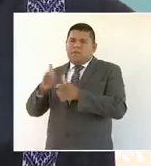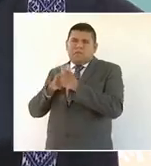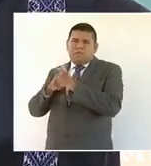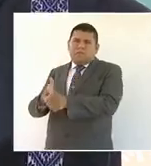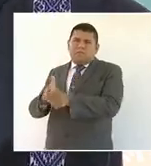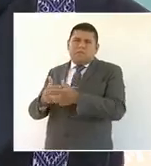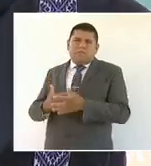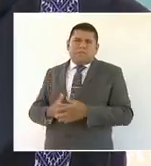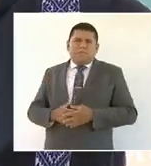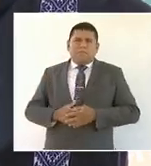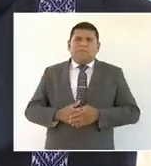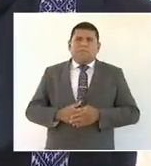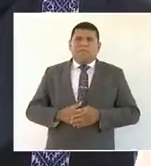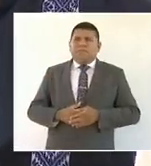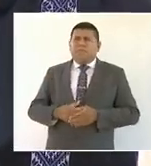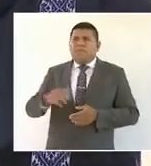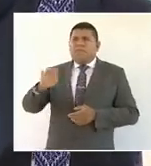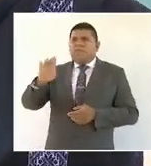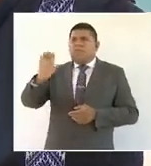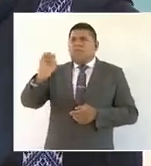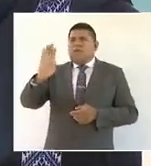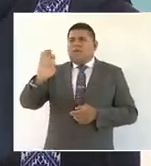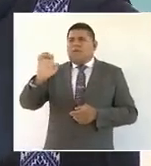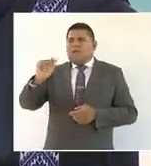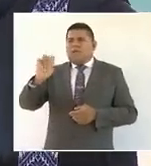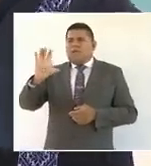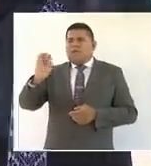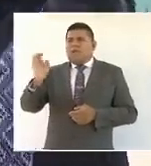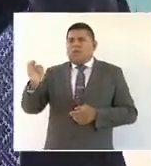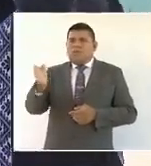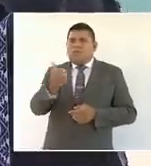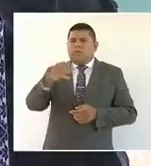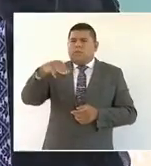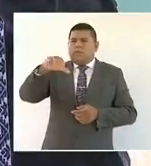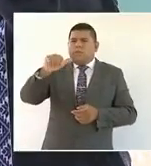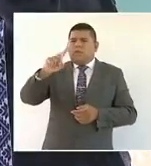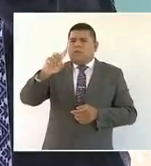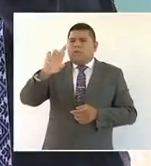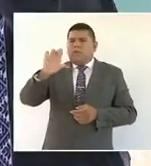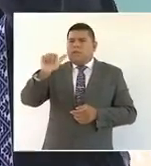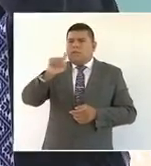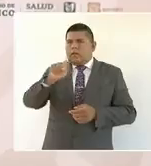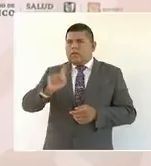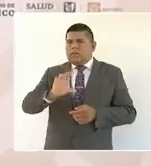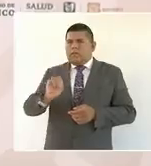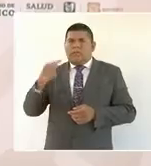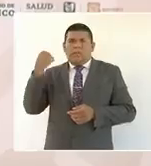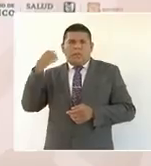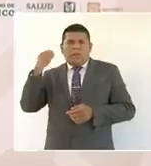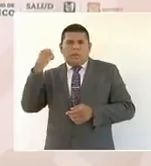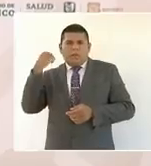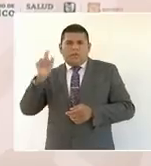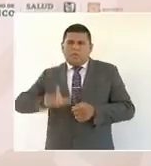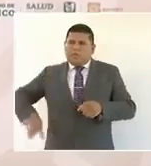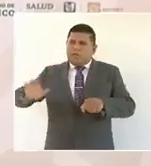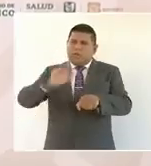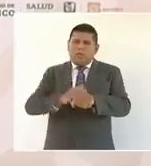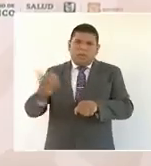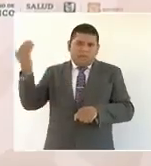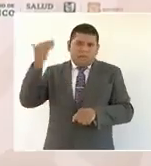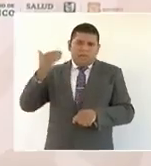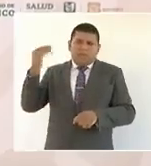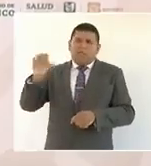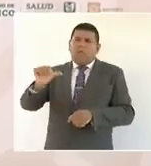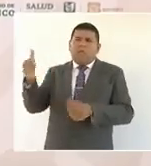medicamentos, relacionada con Roberto Madrazo, que fue gobernador allá en mi estado, de un partido